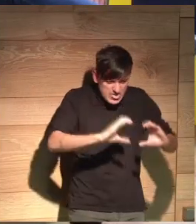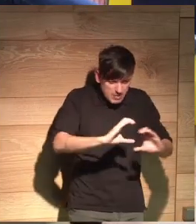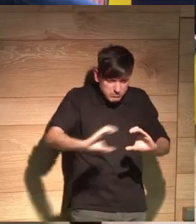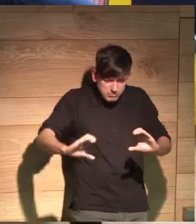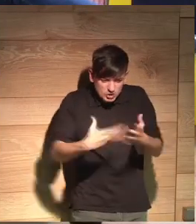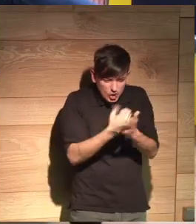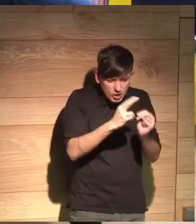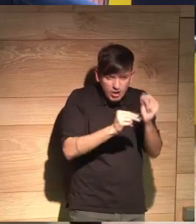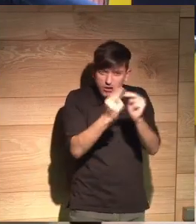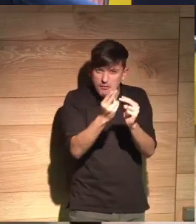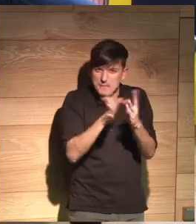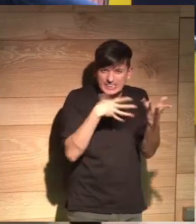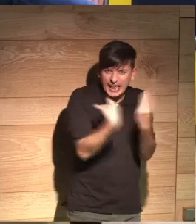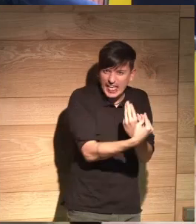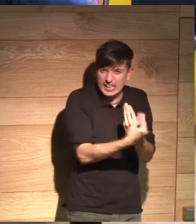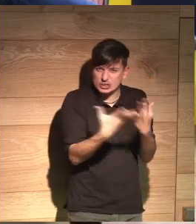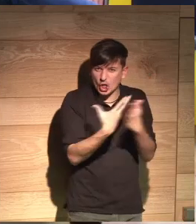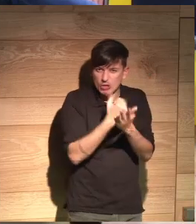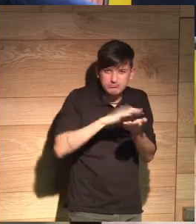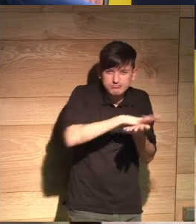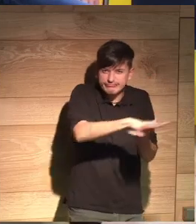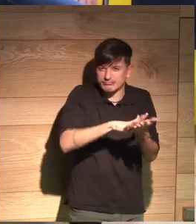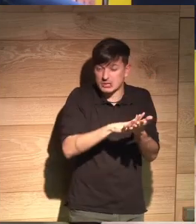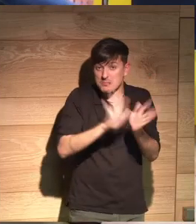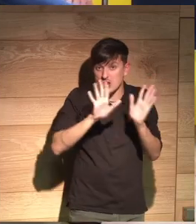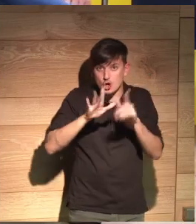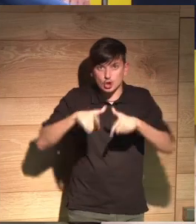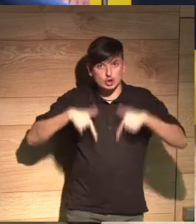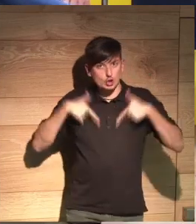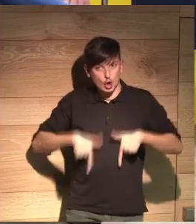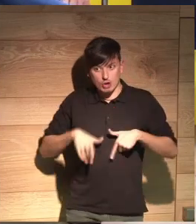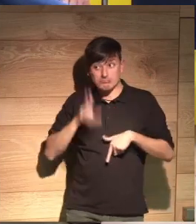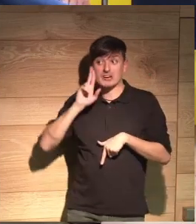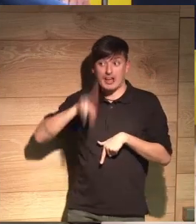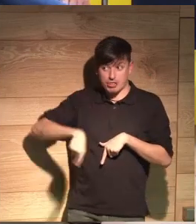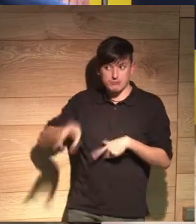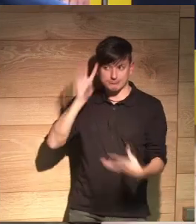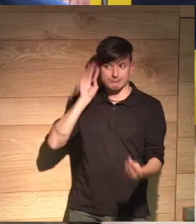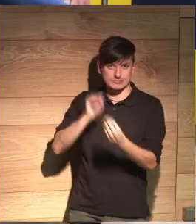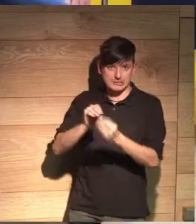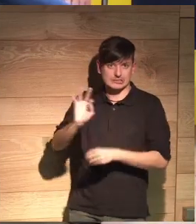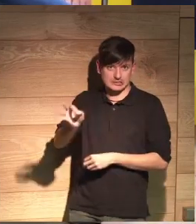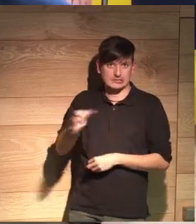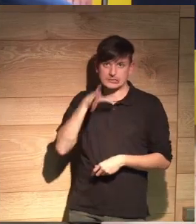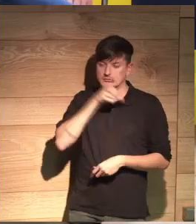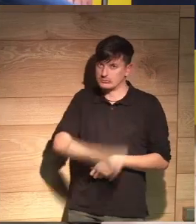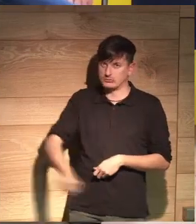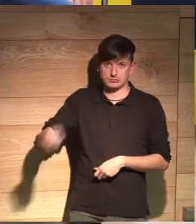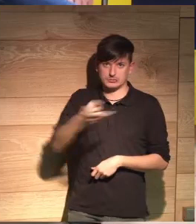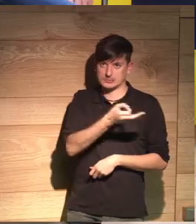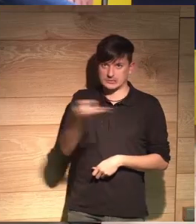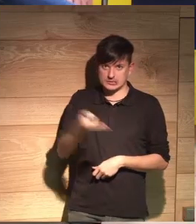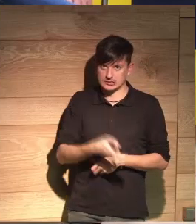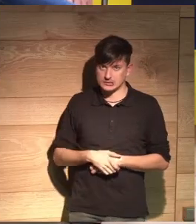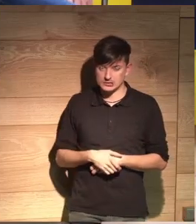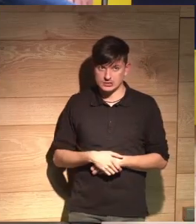construir por ejemplo así que pero tokio es absolutamente tenés razón yo estoy de acuerdo con eso es realmente excepcional